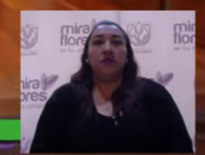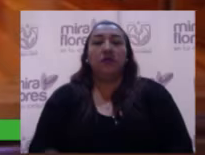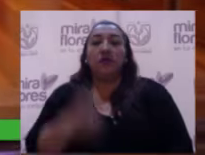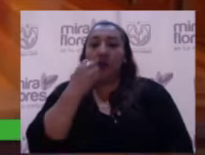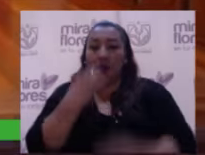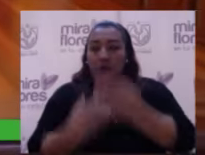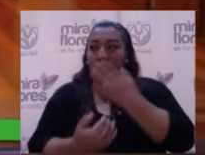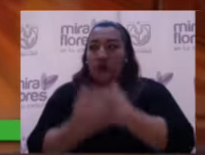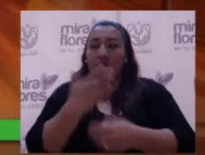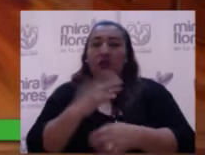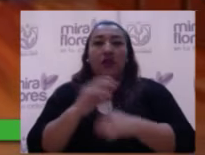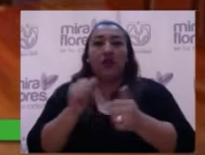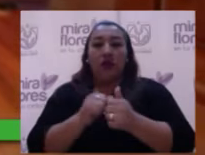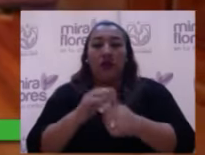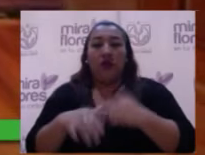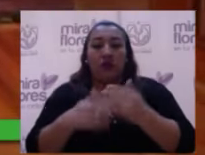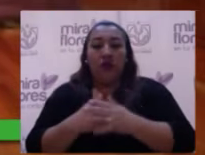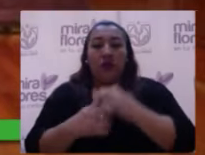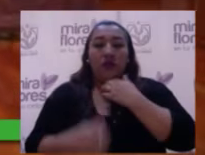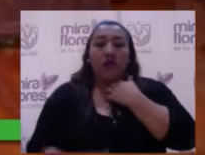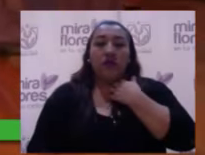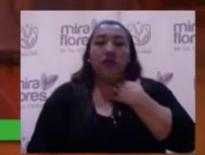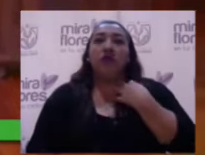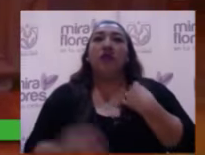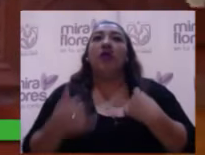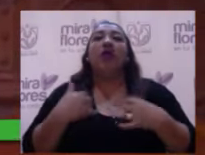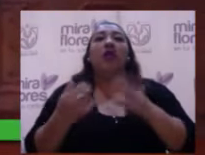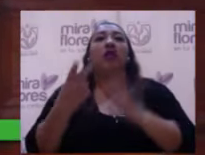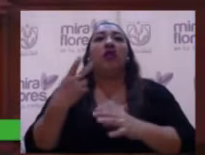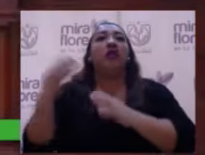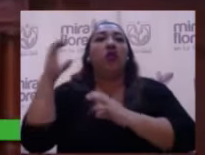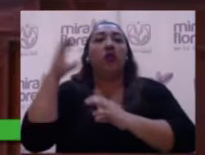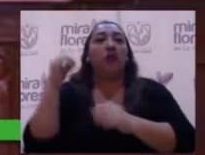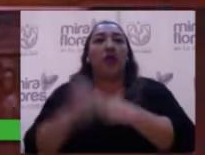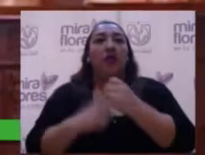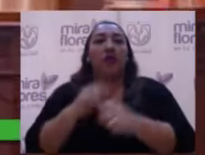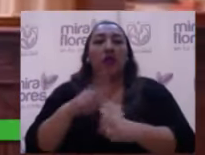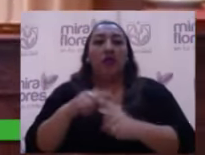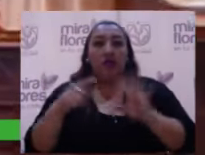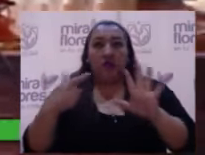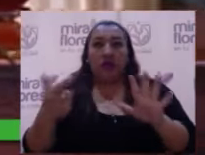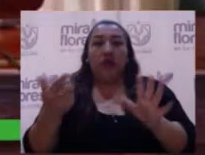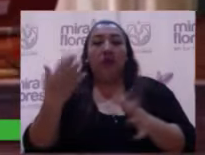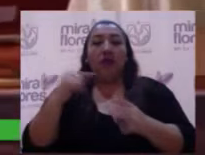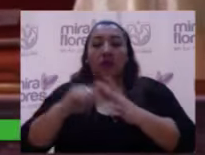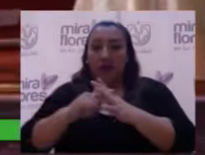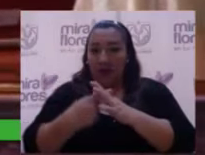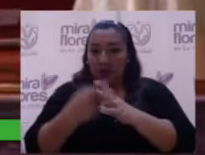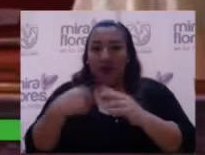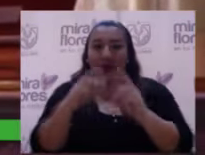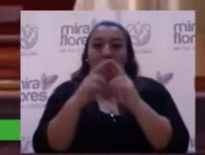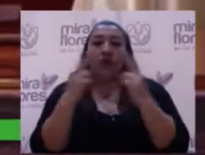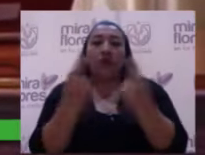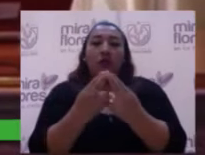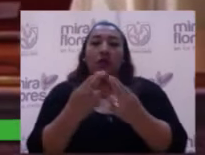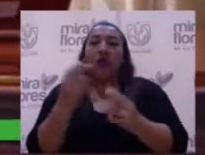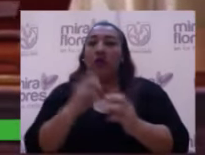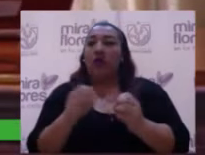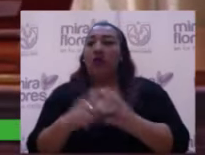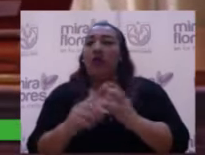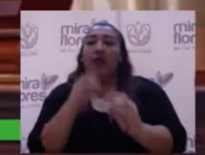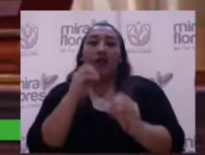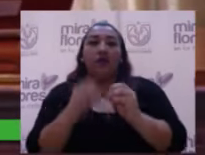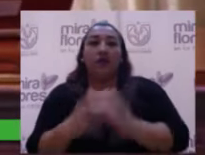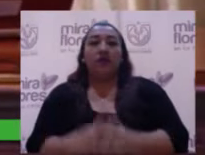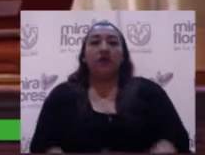Bien, muy buenos días con todos. Hoy es 12 de octubre del año 2017. Vamos a dar inicio a nuestra sesión ordinaria de la